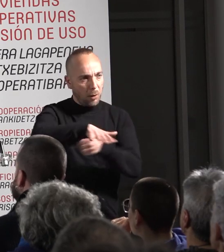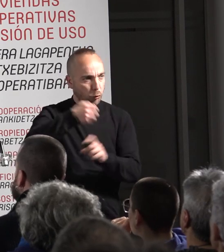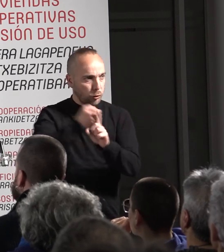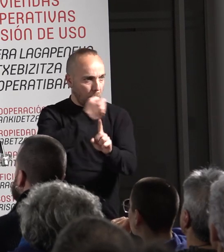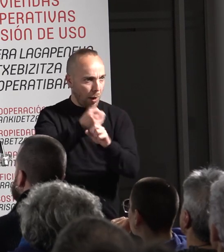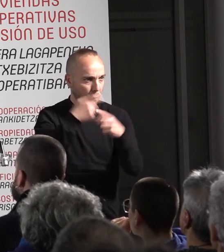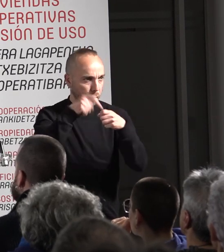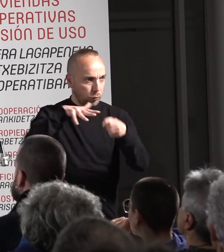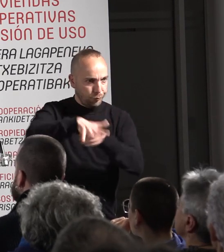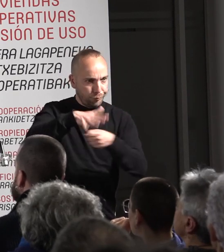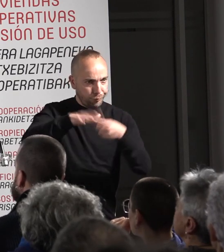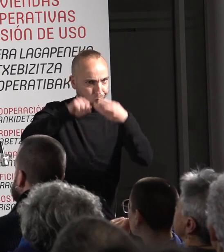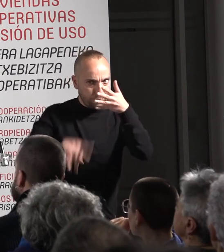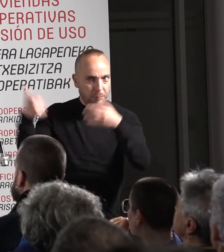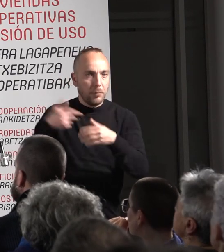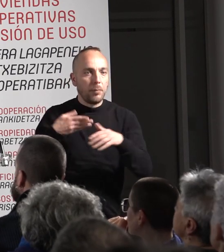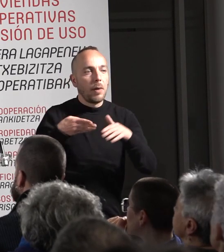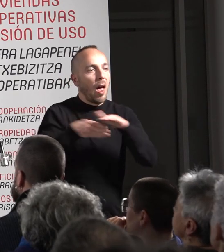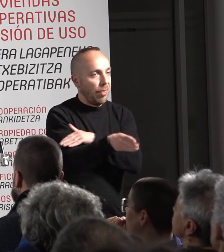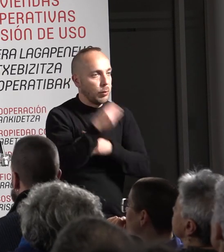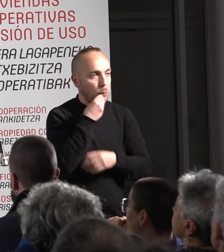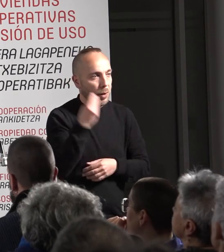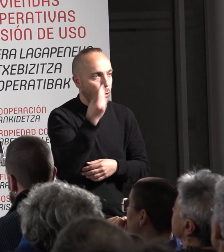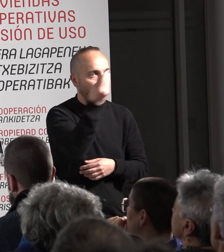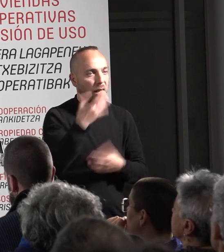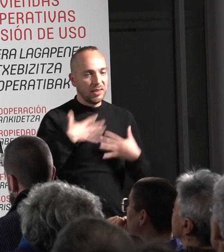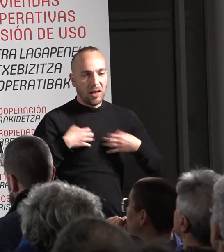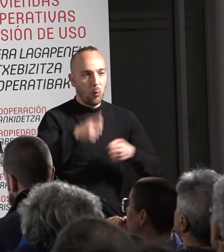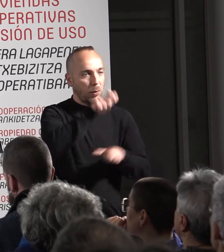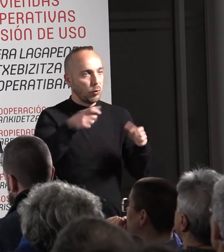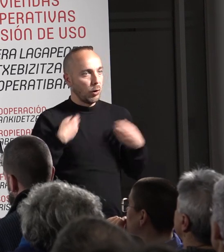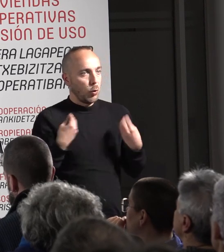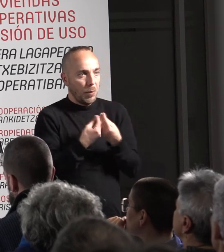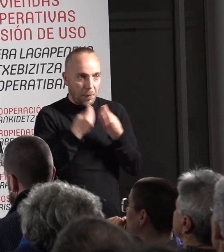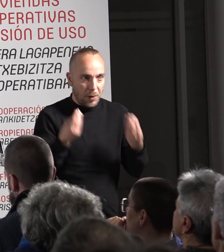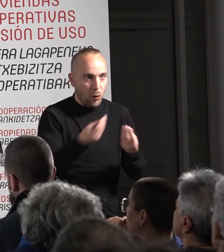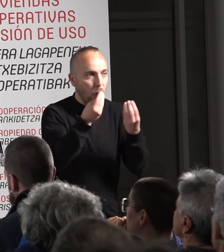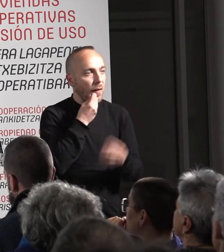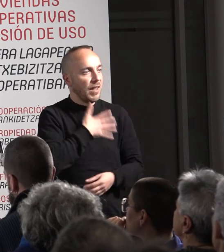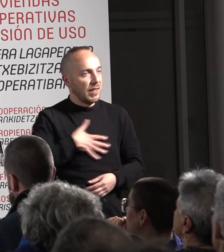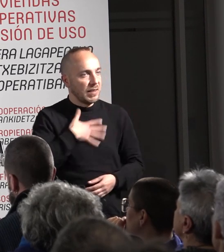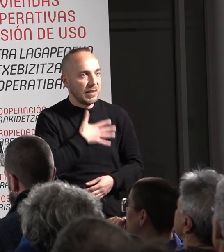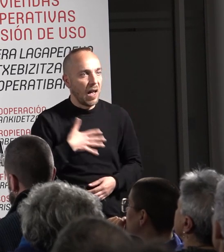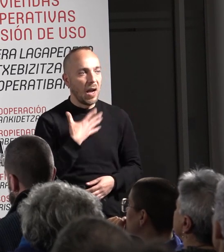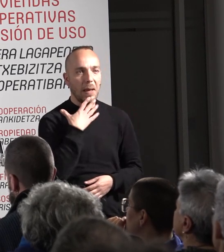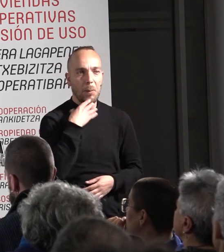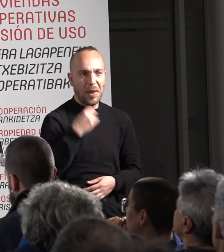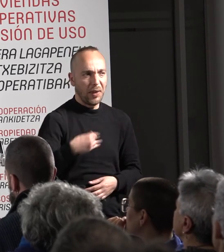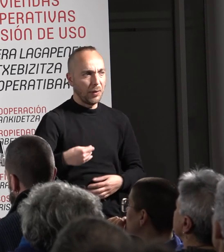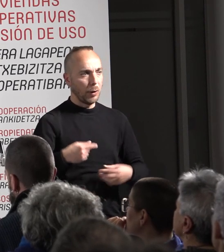diciendo, mejora el acceso, mejora la salud de las personas que conviven, el bienestar, un envejecimiento mucho más activo y